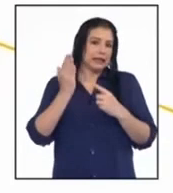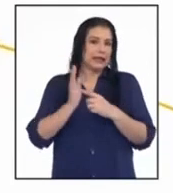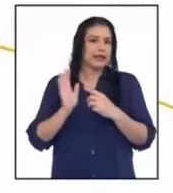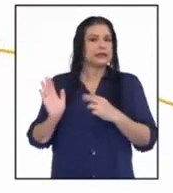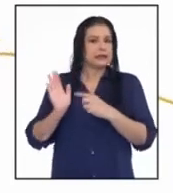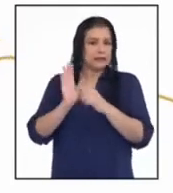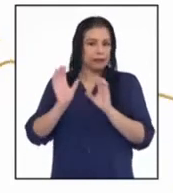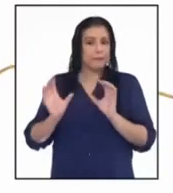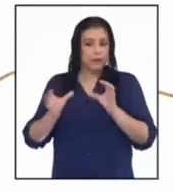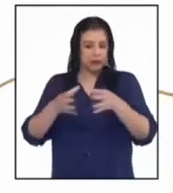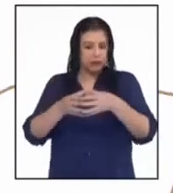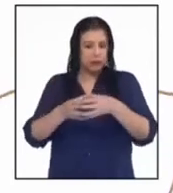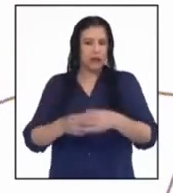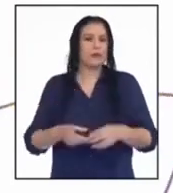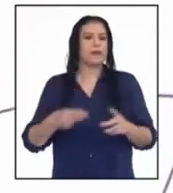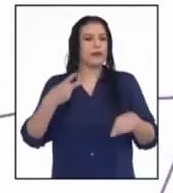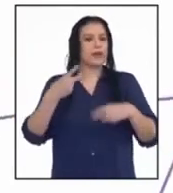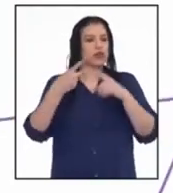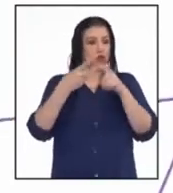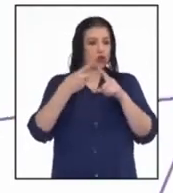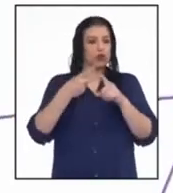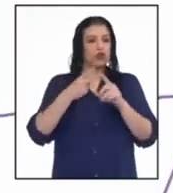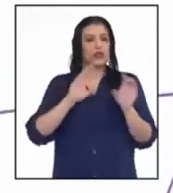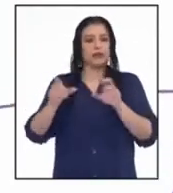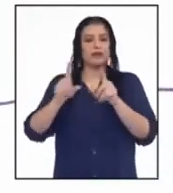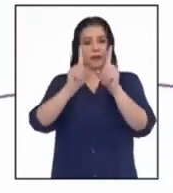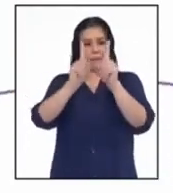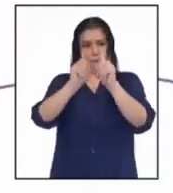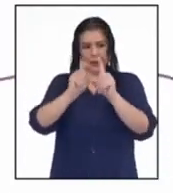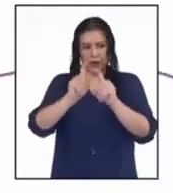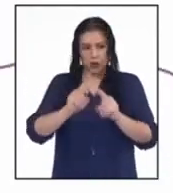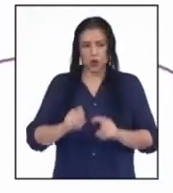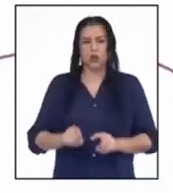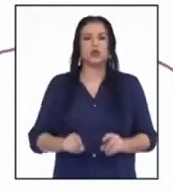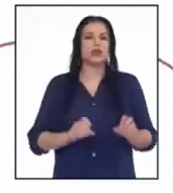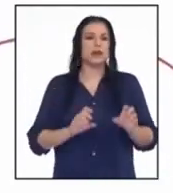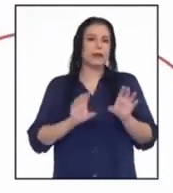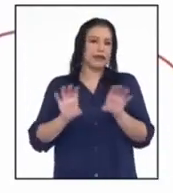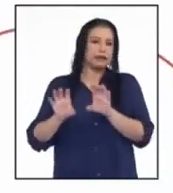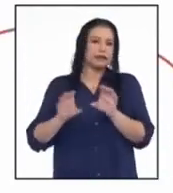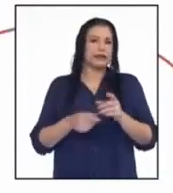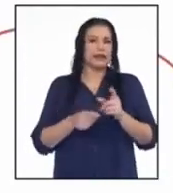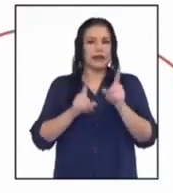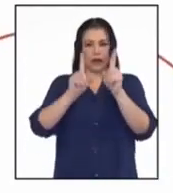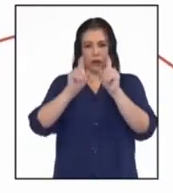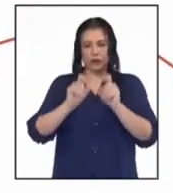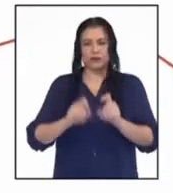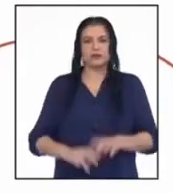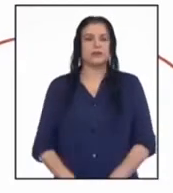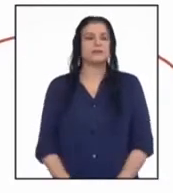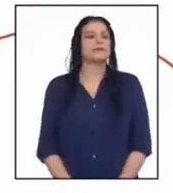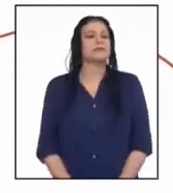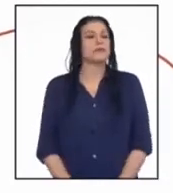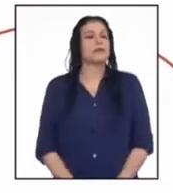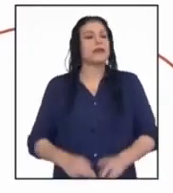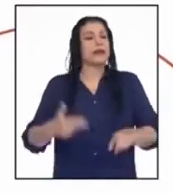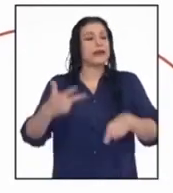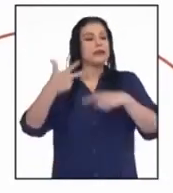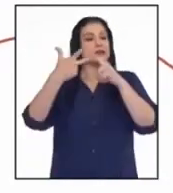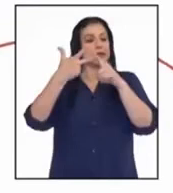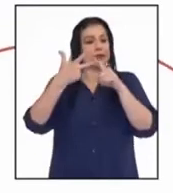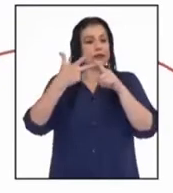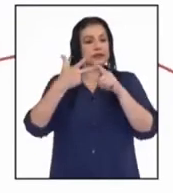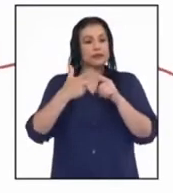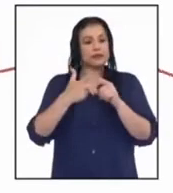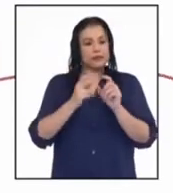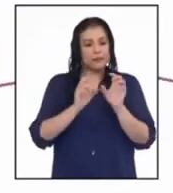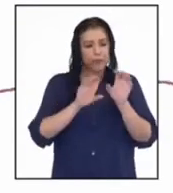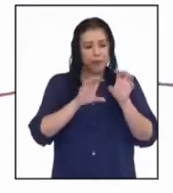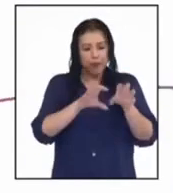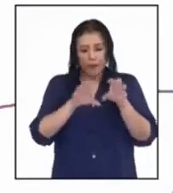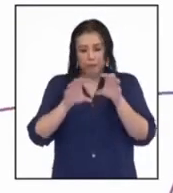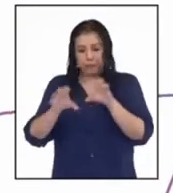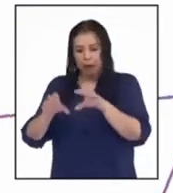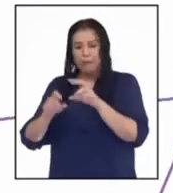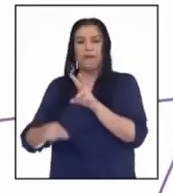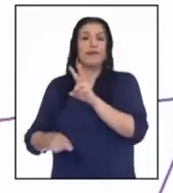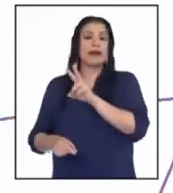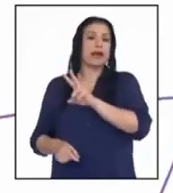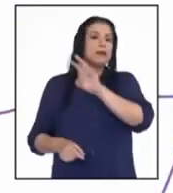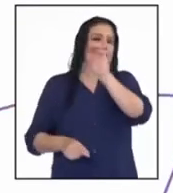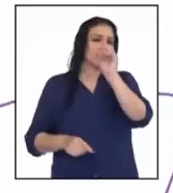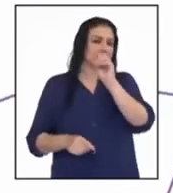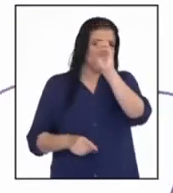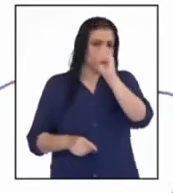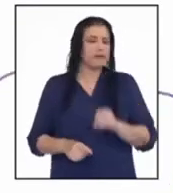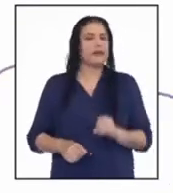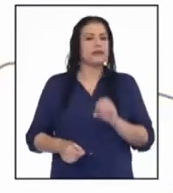muestreo. 2. Elabore preguntas en la construcción de una encuesta. 3. Clasifiqué variables